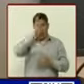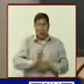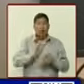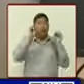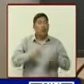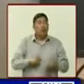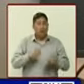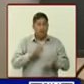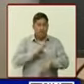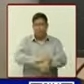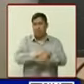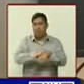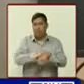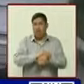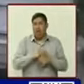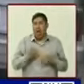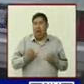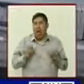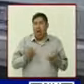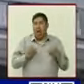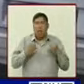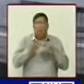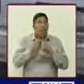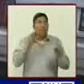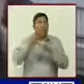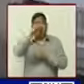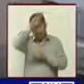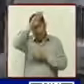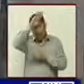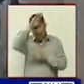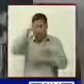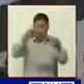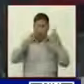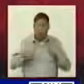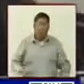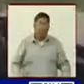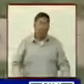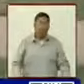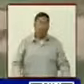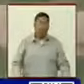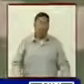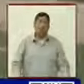podido rescatar a esta adolescente que es del departamento del Beni.